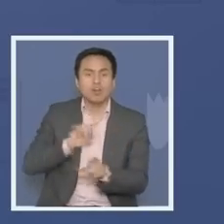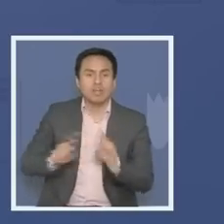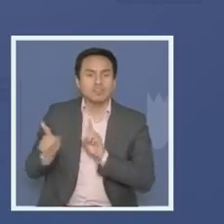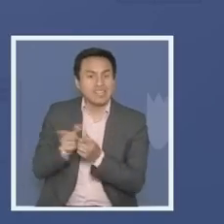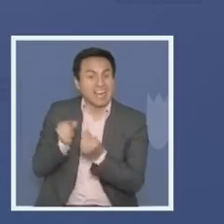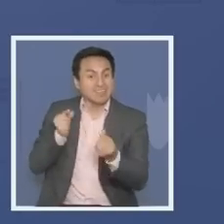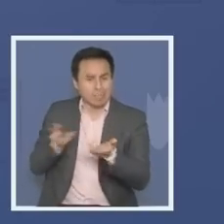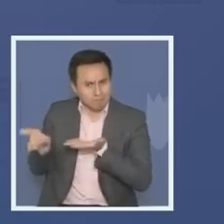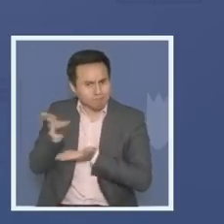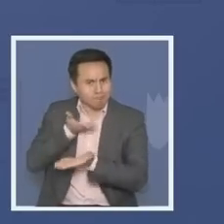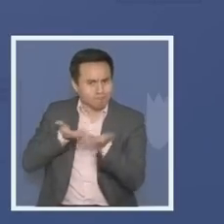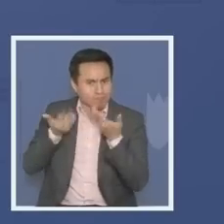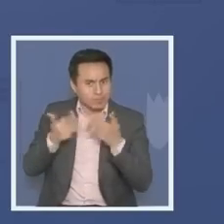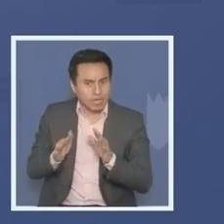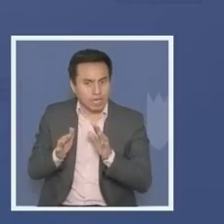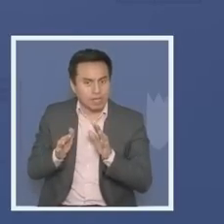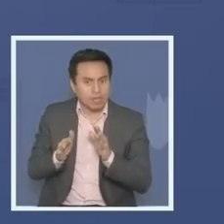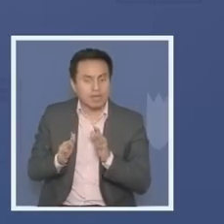Nacional,